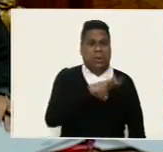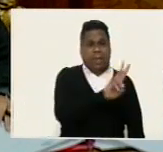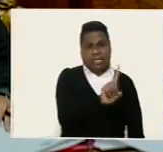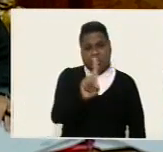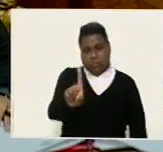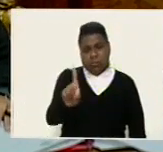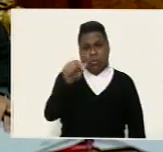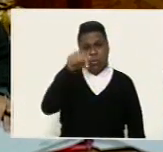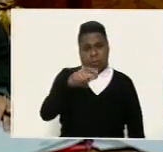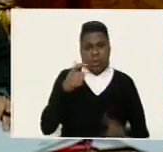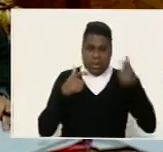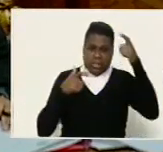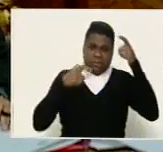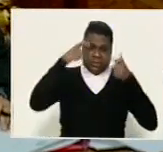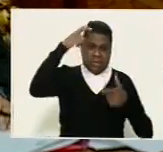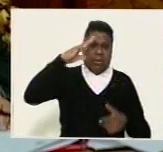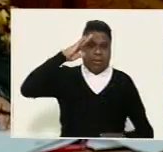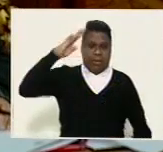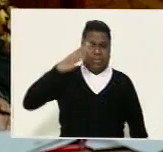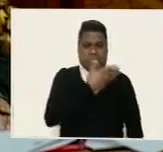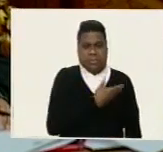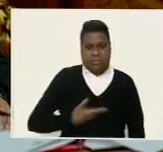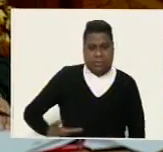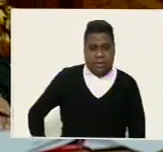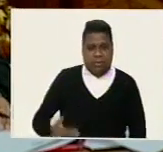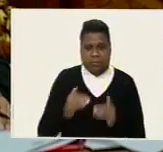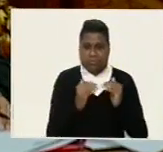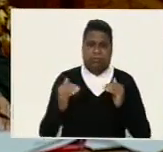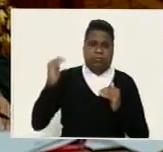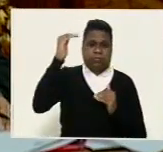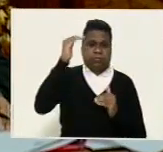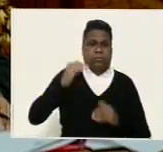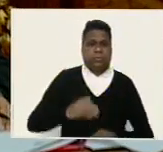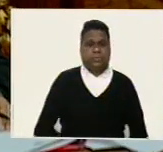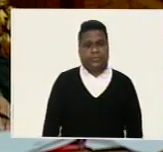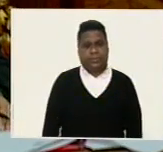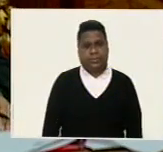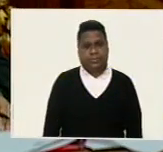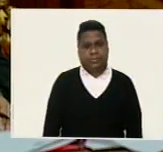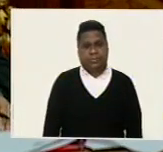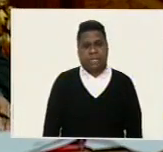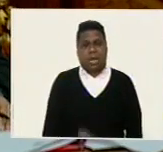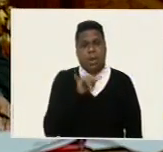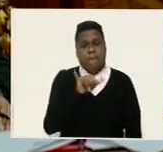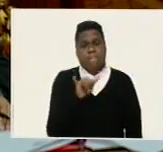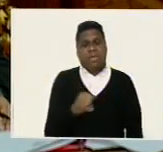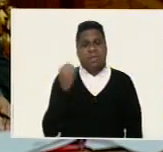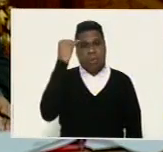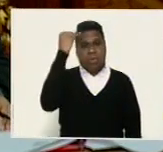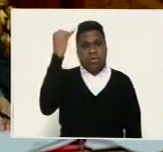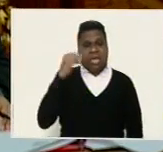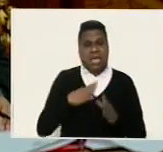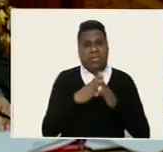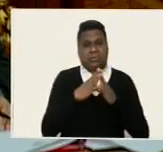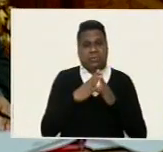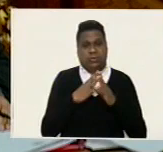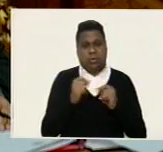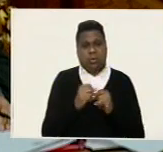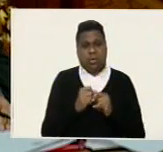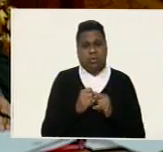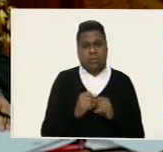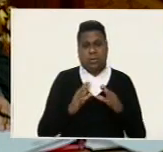el presidente comandante supremo Hugo Chávez, siguiendo los mismos principios postulados por su